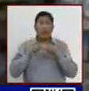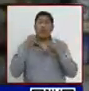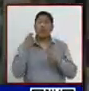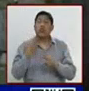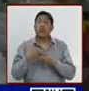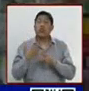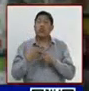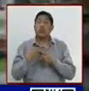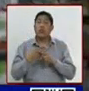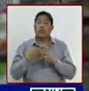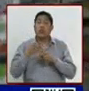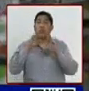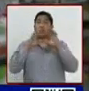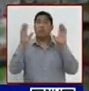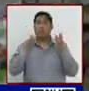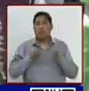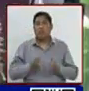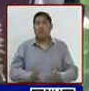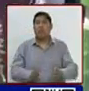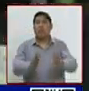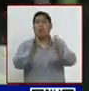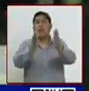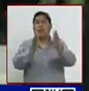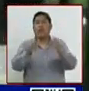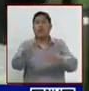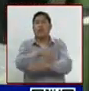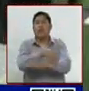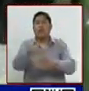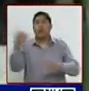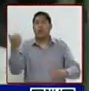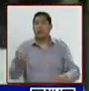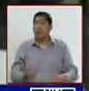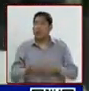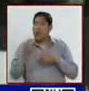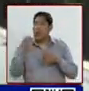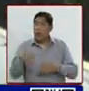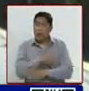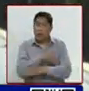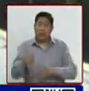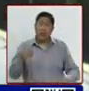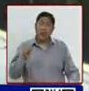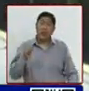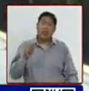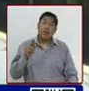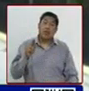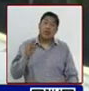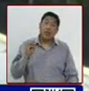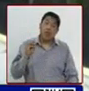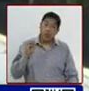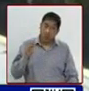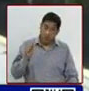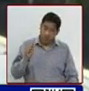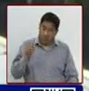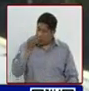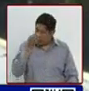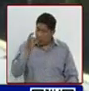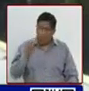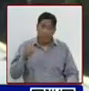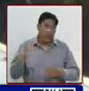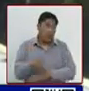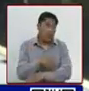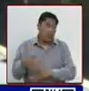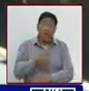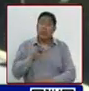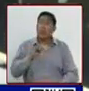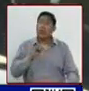nombre que es galería o que es un pasillo. Esta es la calle Aroma, muy cerca de lo que es la calle Illampu. Según